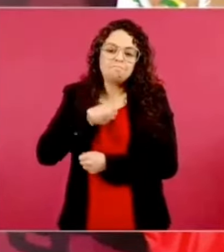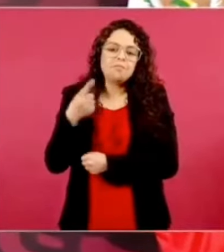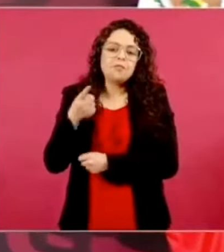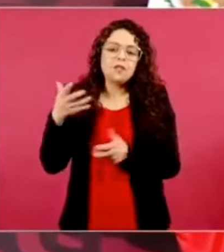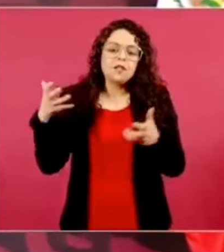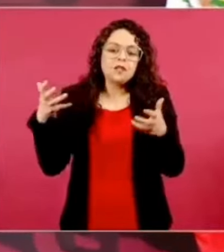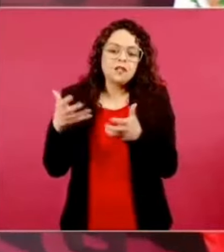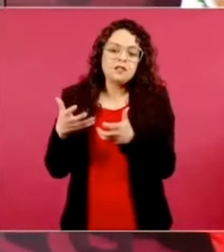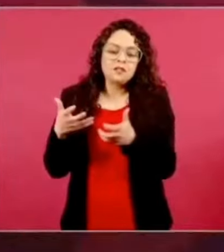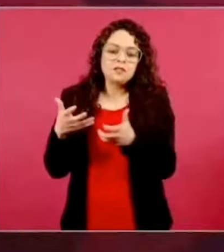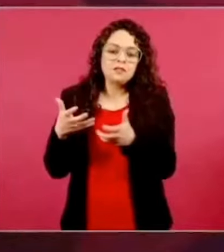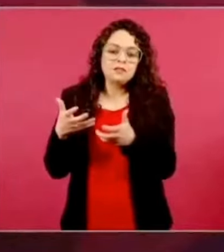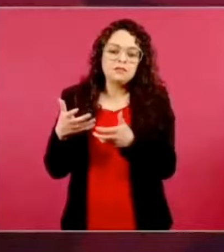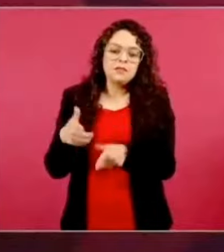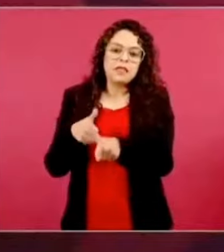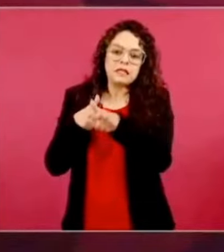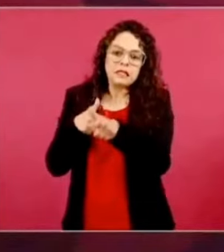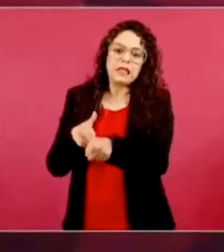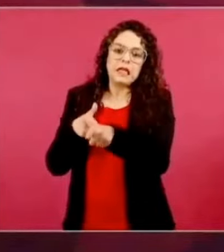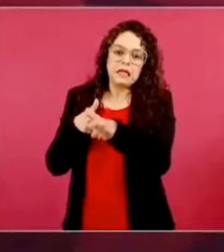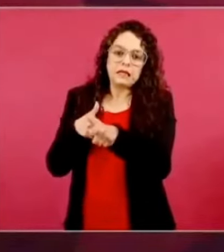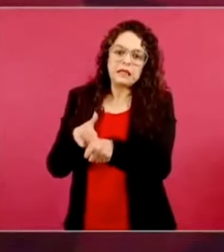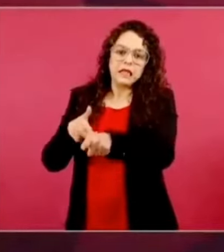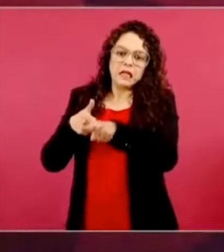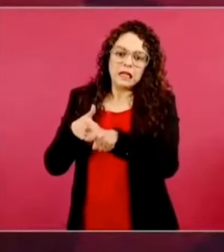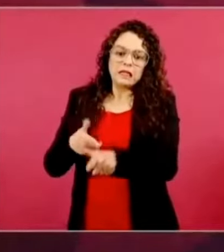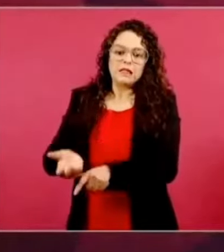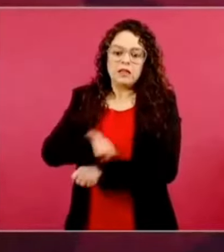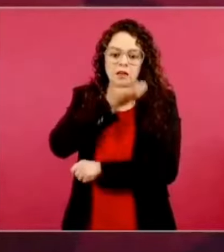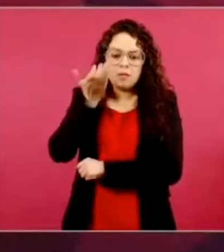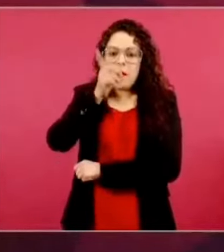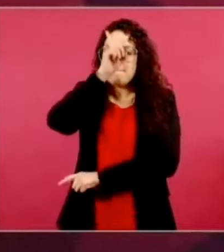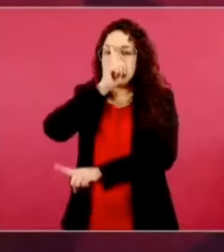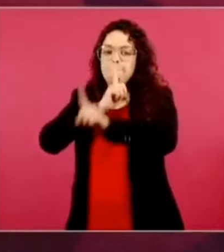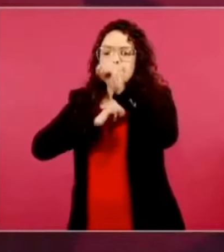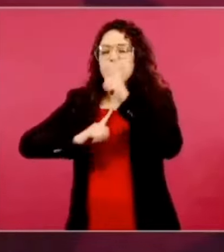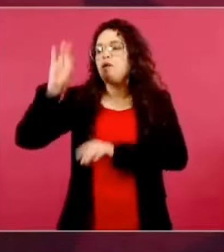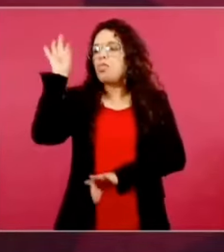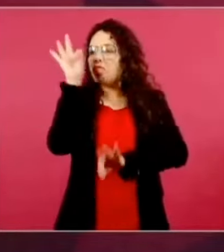a la manipulación, la mentira. Pero está,